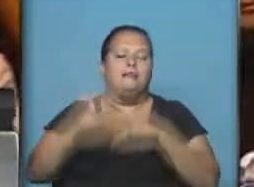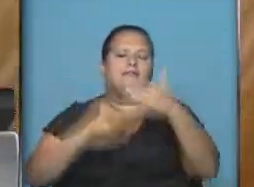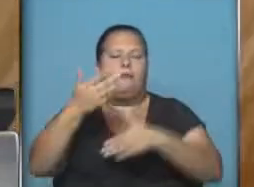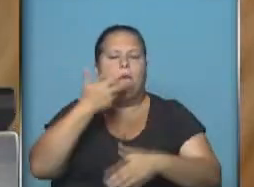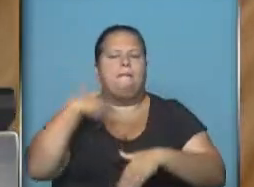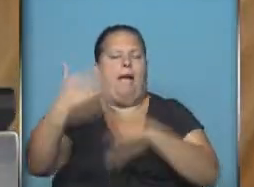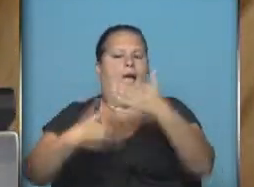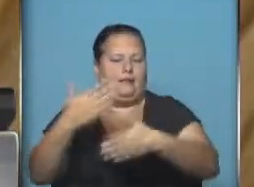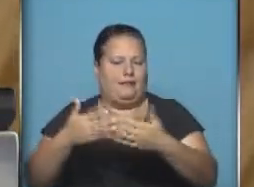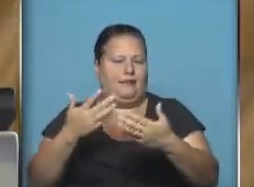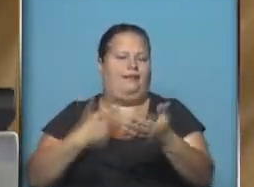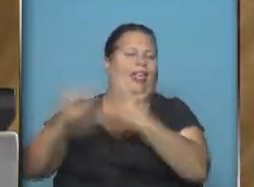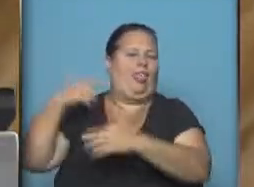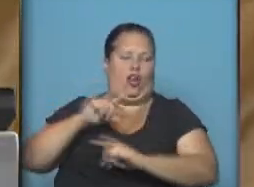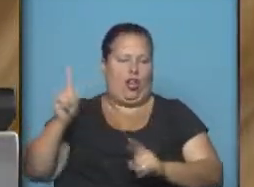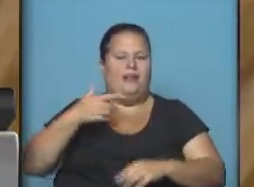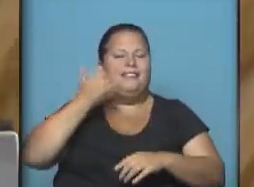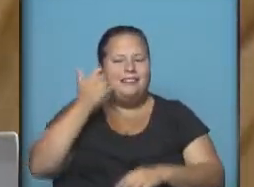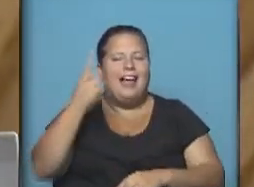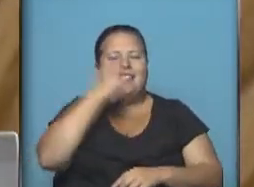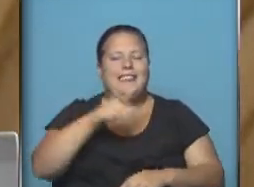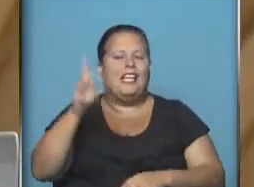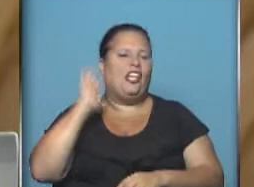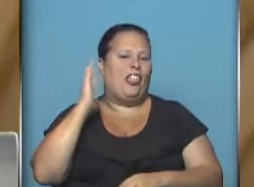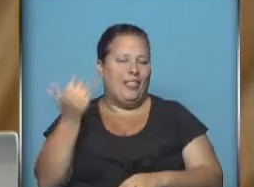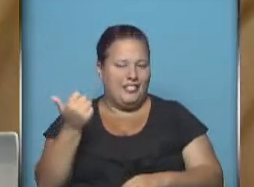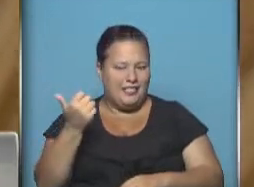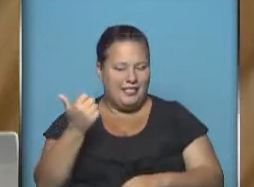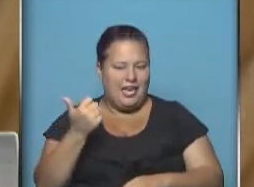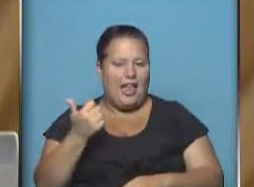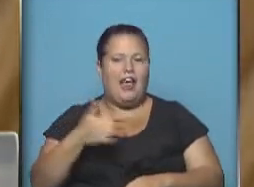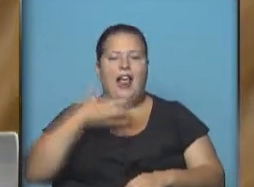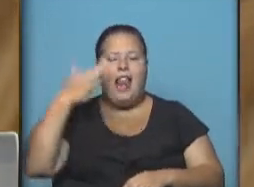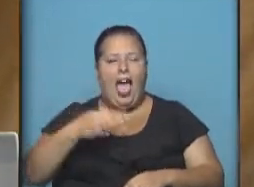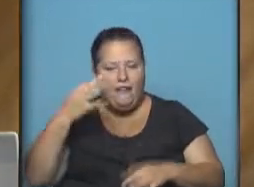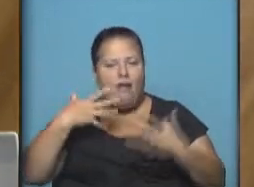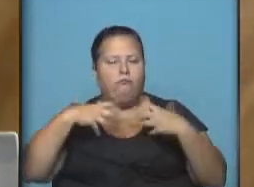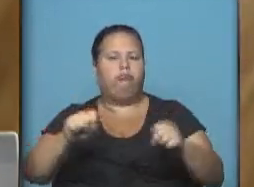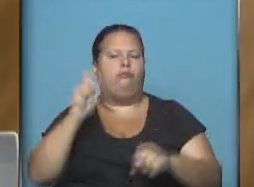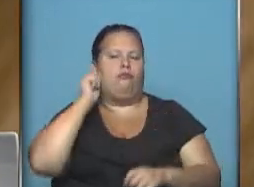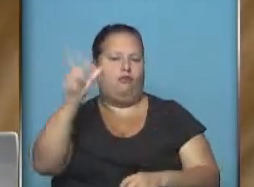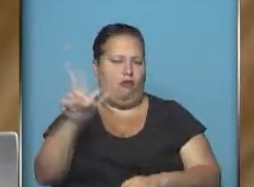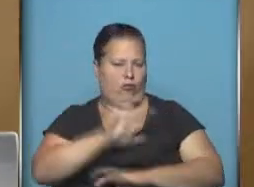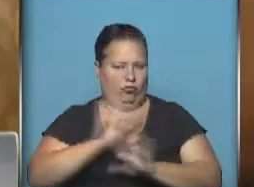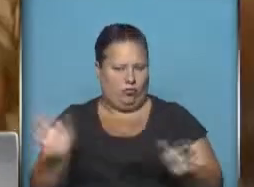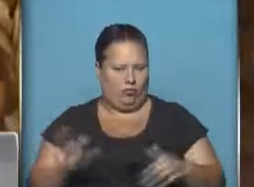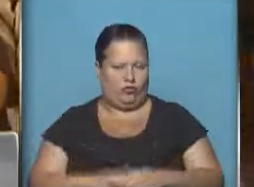subiendo. Ya son 116 las verdades que pudimos encontrar.